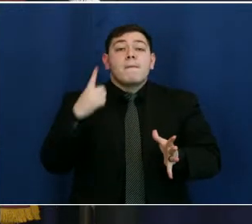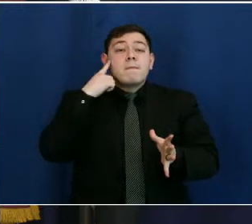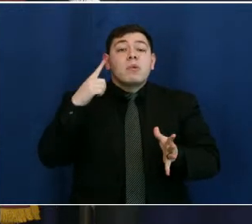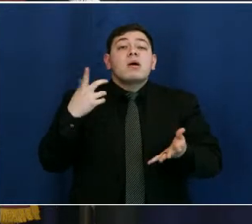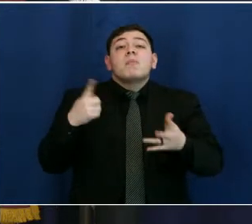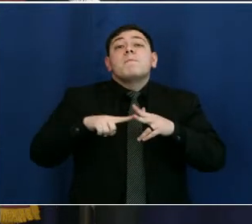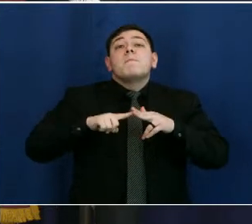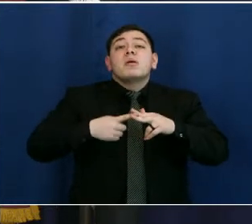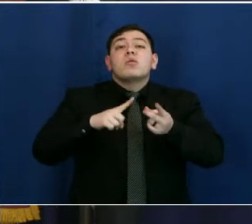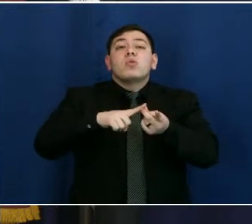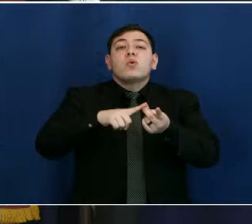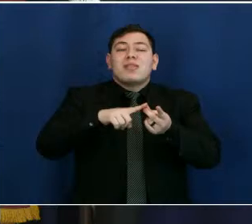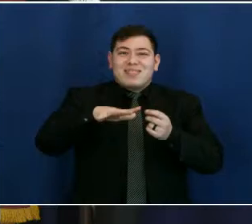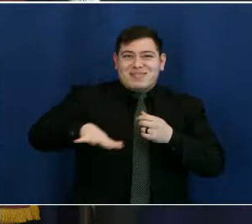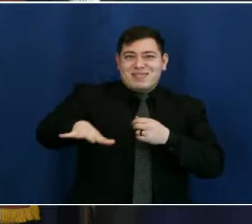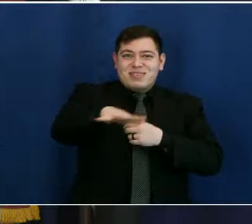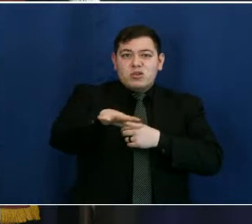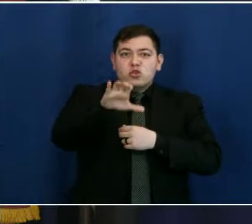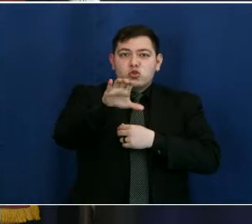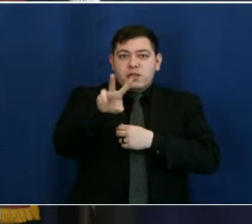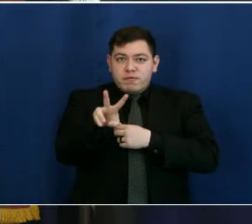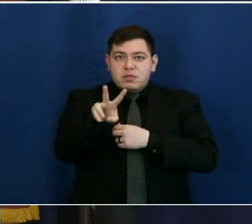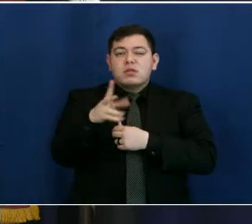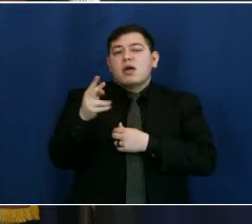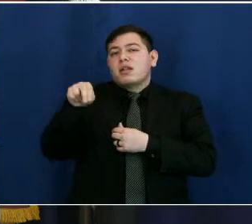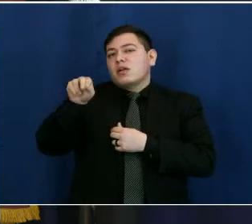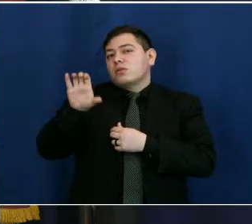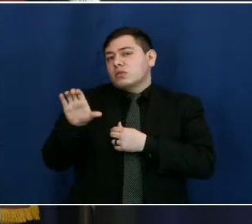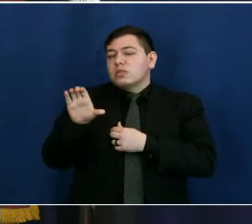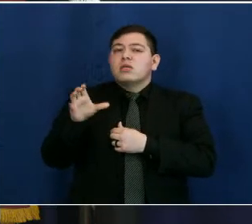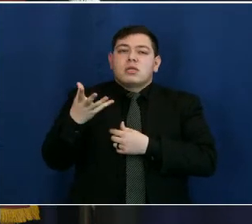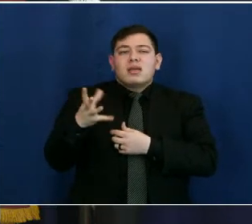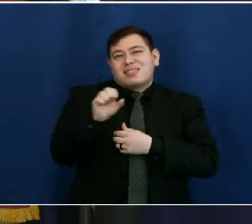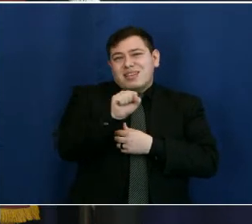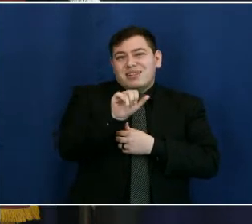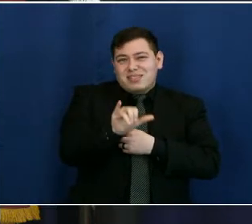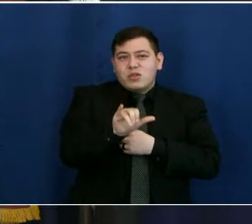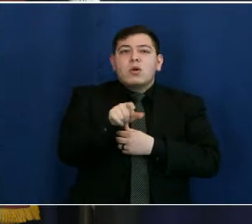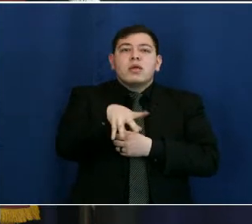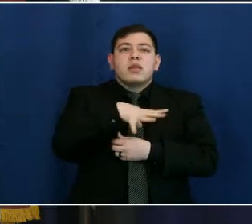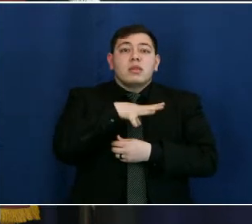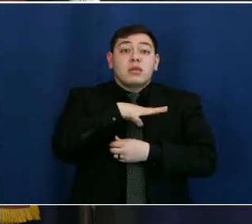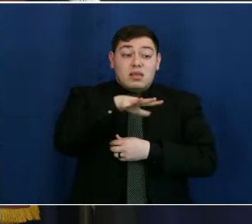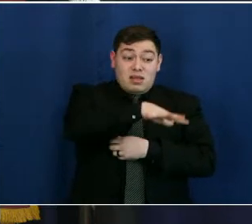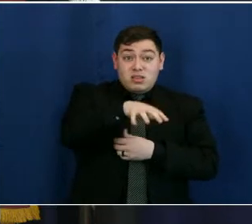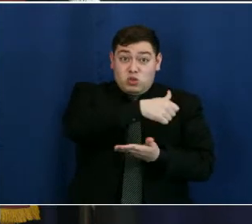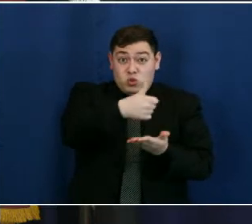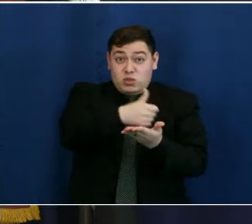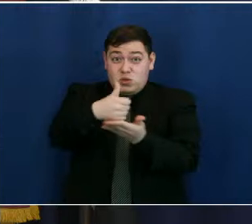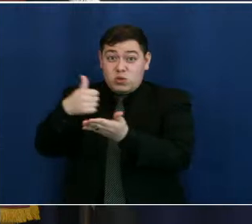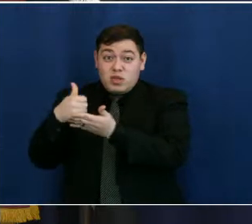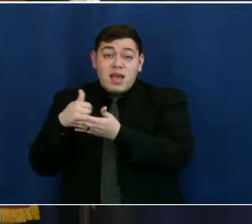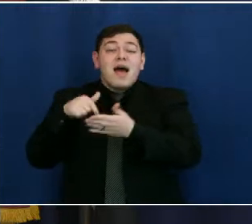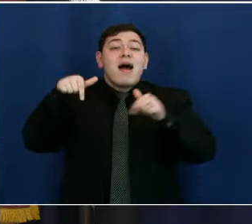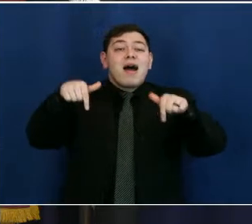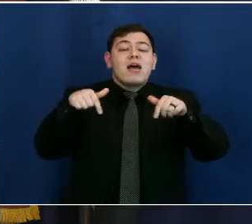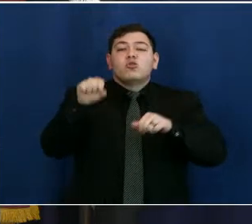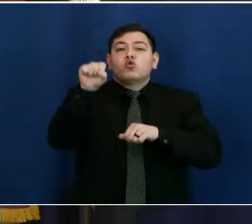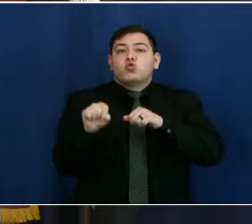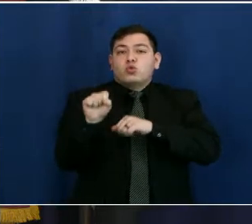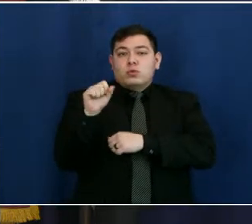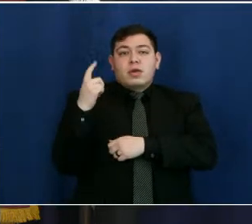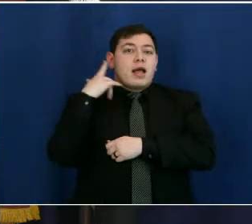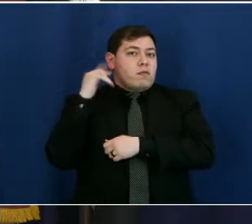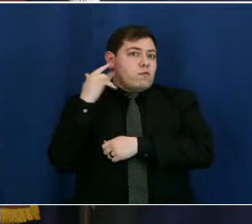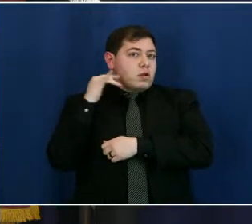sur de San Diego, en las ciudades de Chula Vista, National City, San Isidro, etcétera, en las comunidades donde hay más necesidad. El programa es piloto